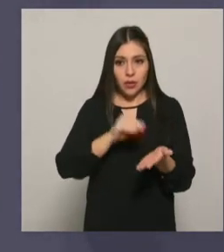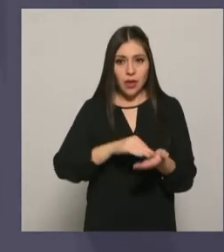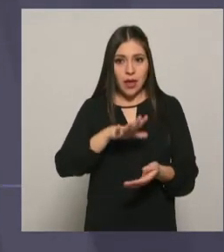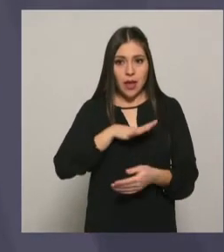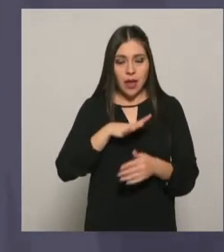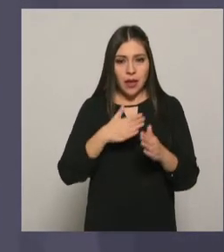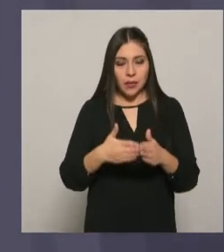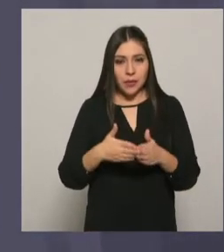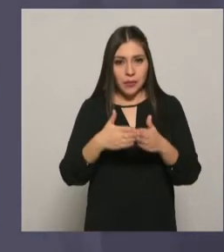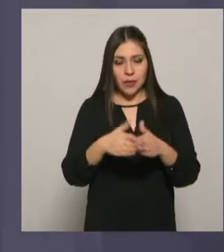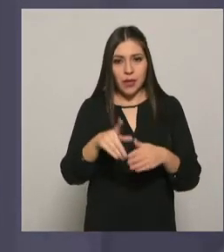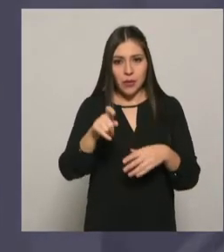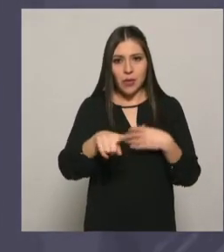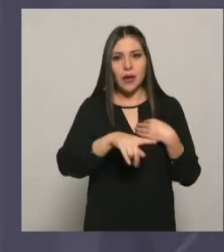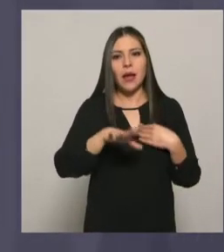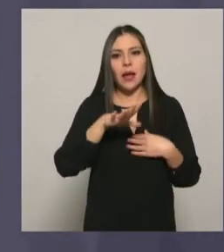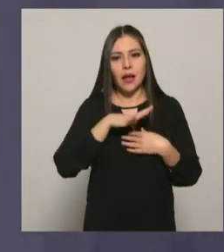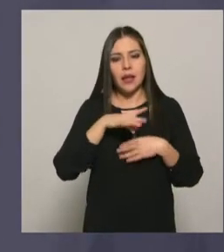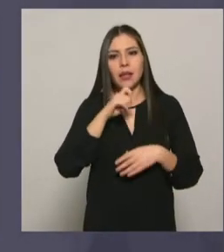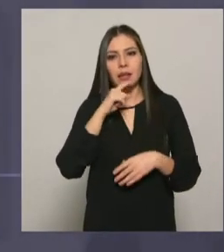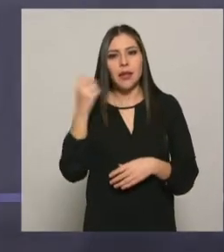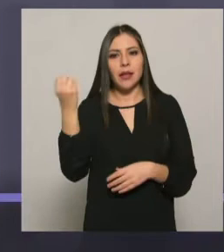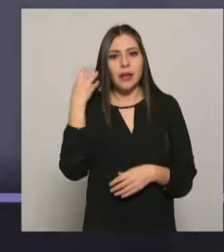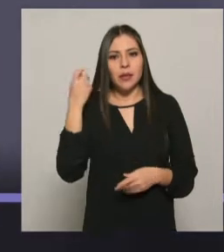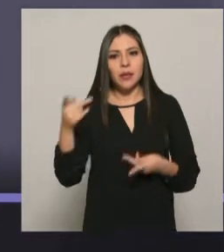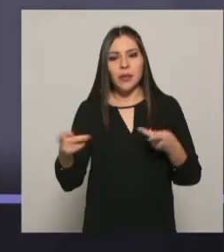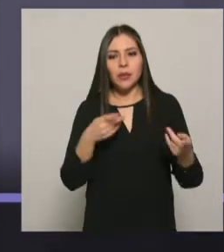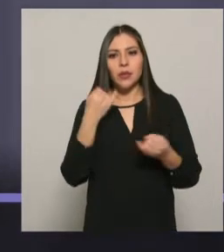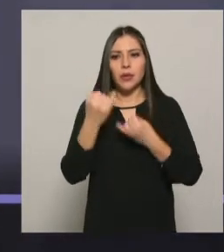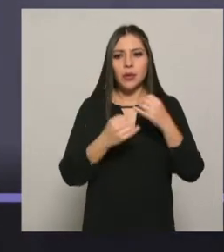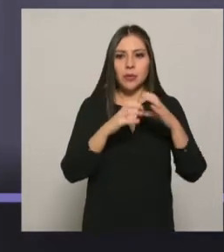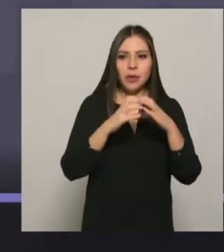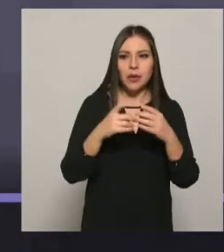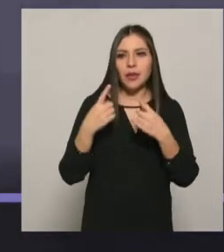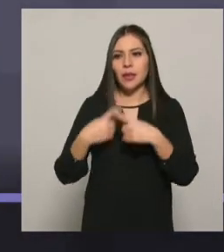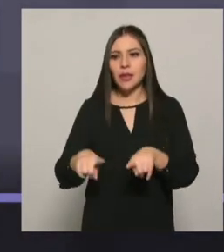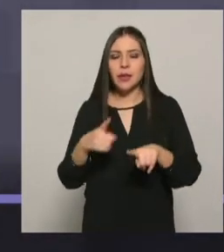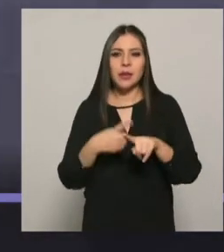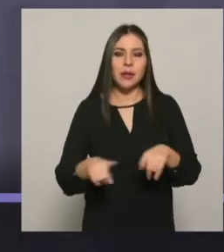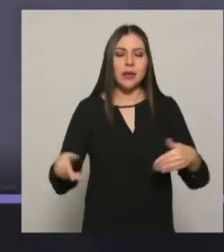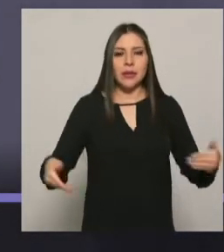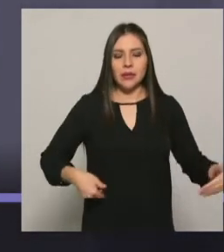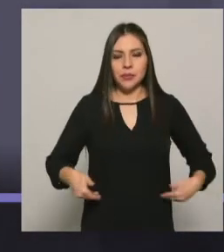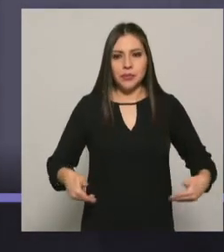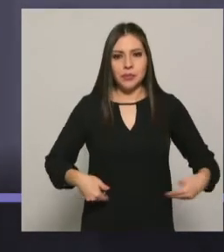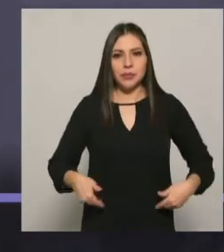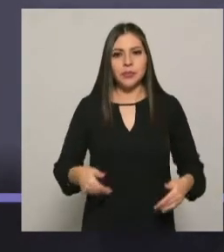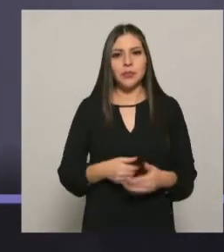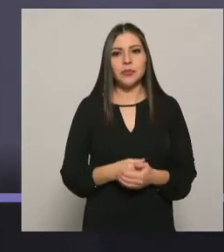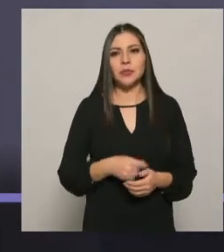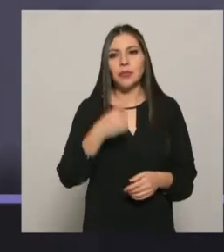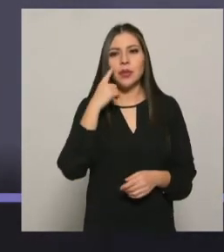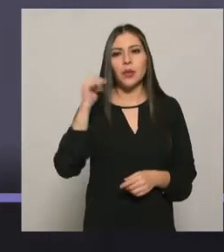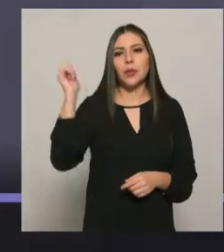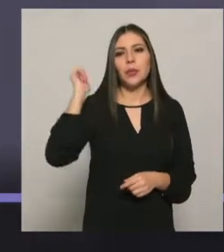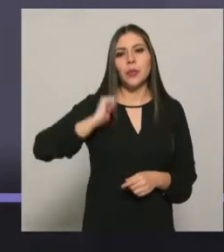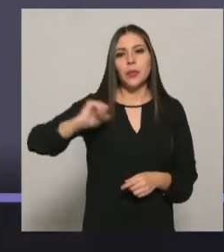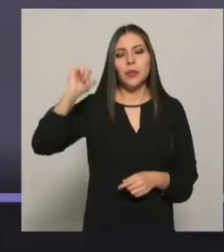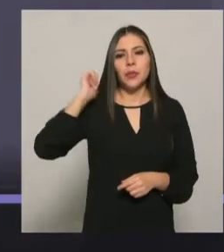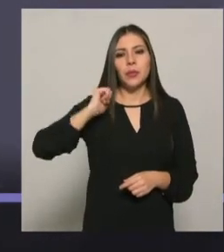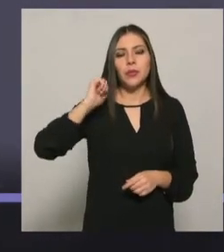zona chinampera, también se llevan a cabo eventos, tanto de juego de pelota como otras representaciones de tipo prehispánico y